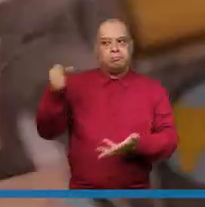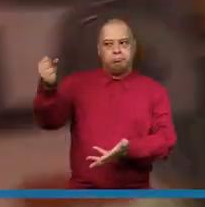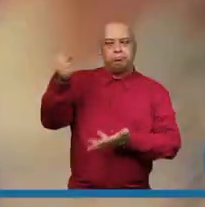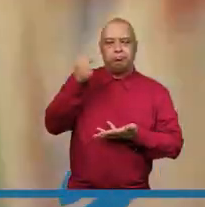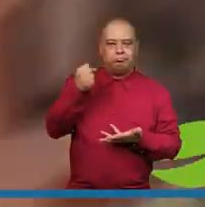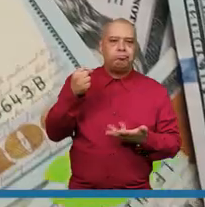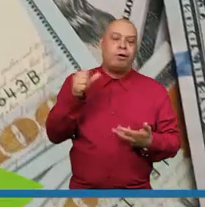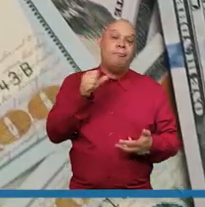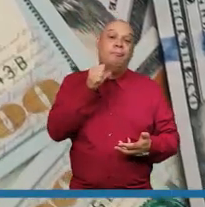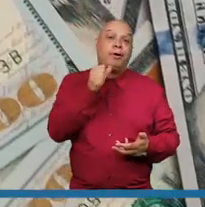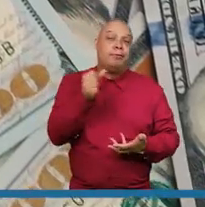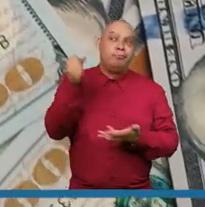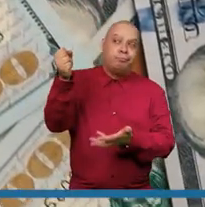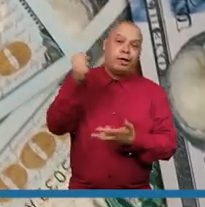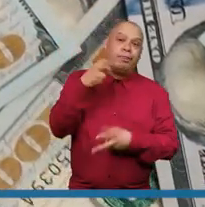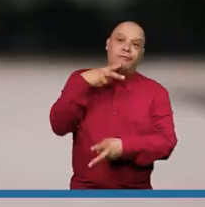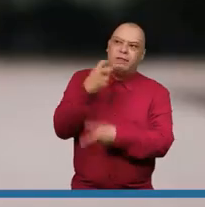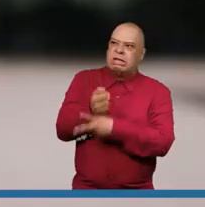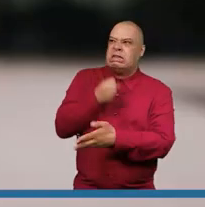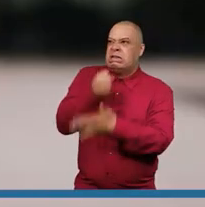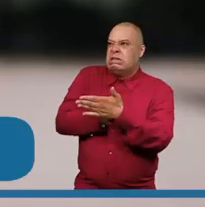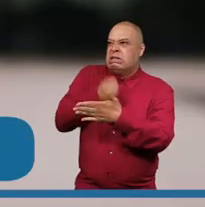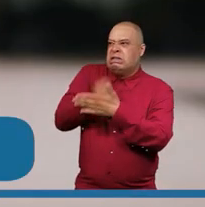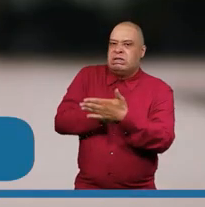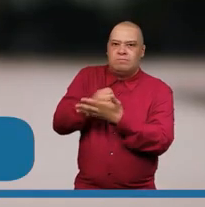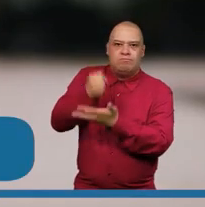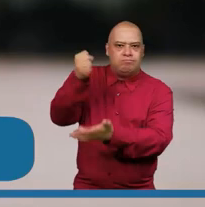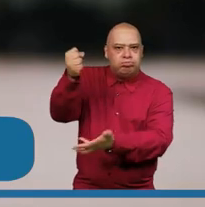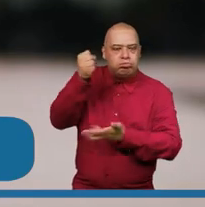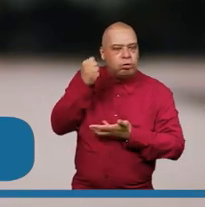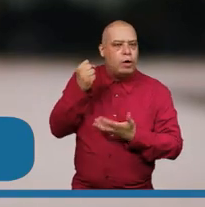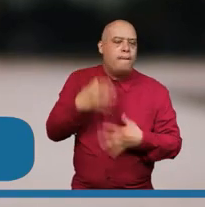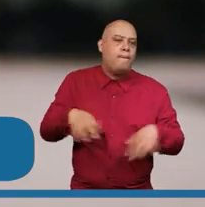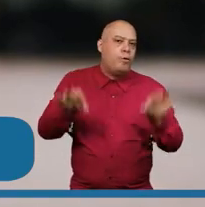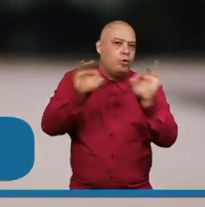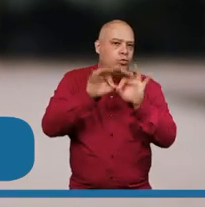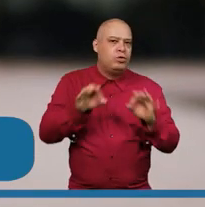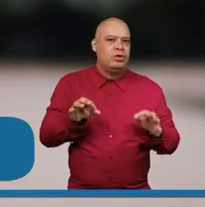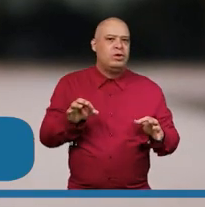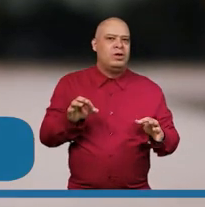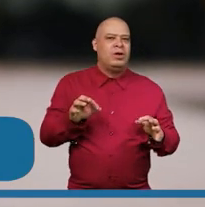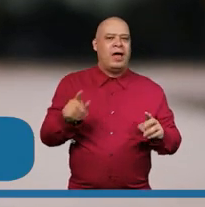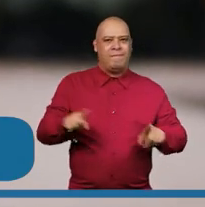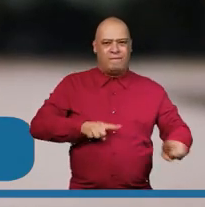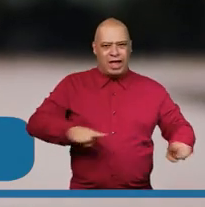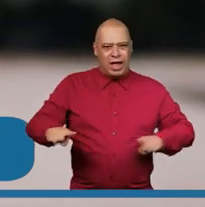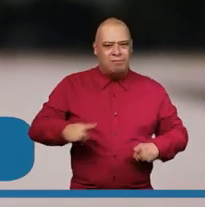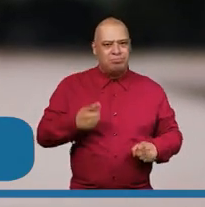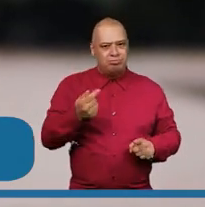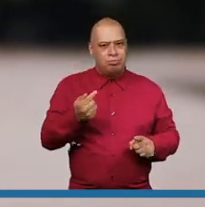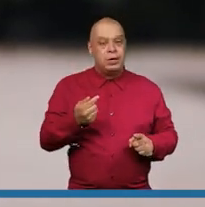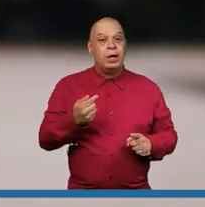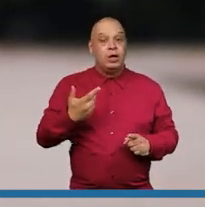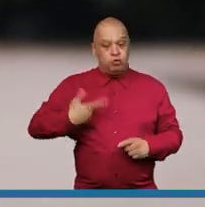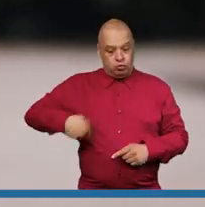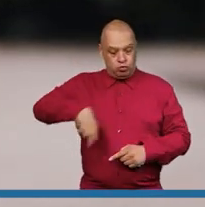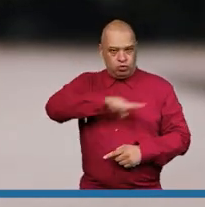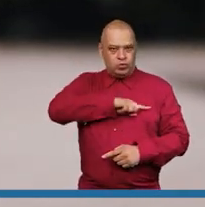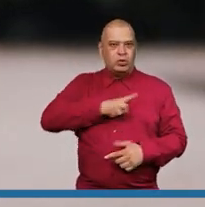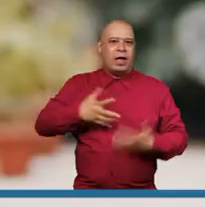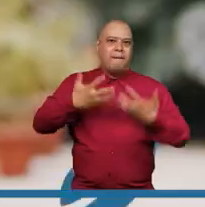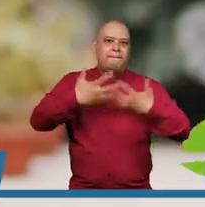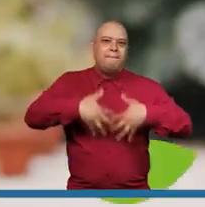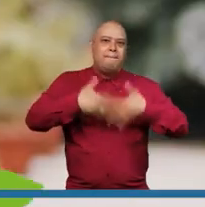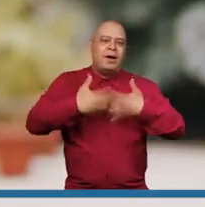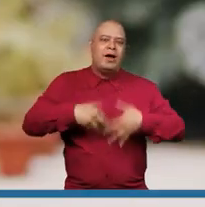Pues el reto mayor siempre van a ser los presupuestos. El reto mayor siempre va a ser el dinero, el saberlo